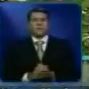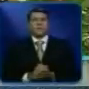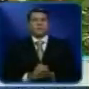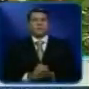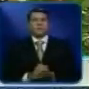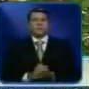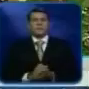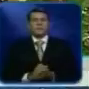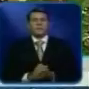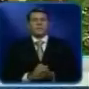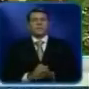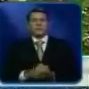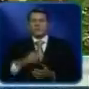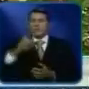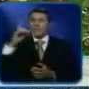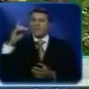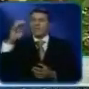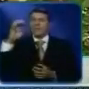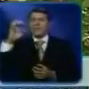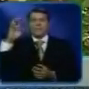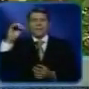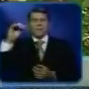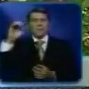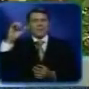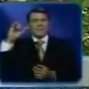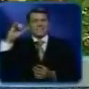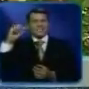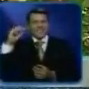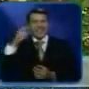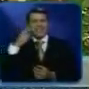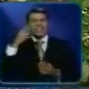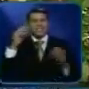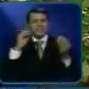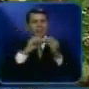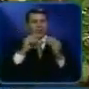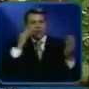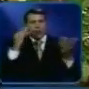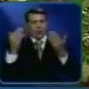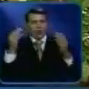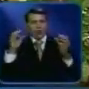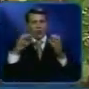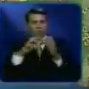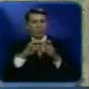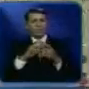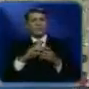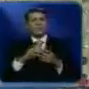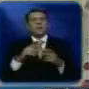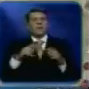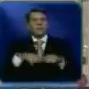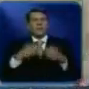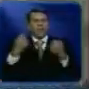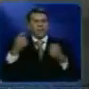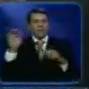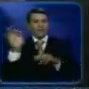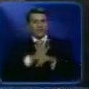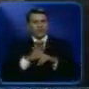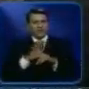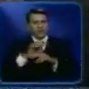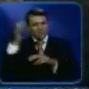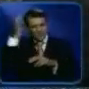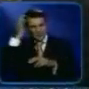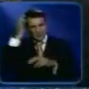Demencia es un grupo de enfermedades que tienen síntomas en común. Estos síntomas son un deterioro del funcionamiento